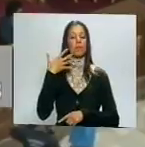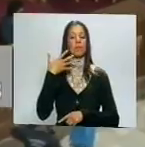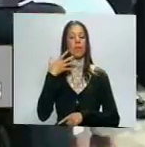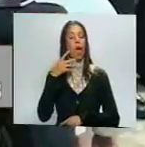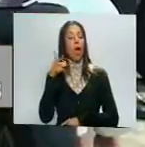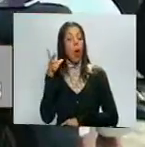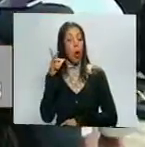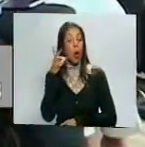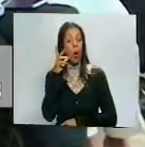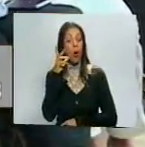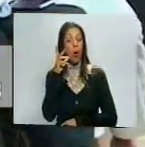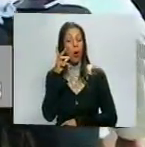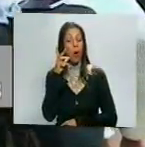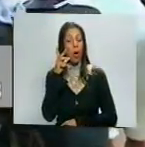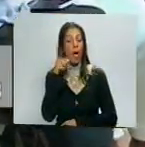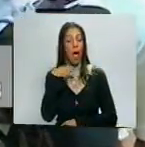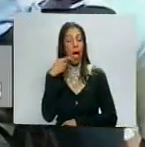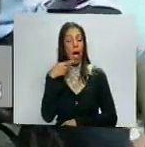Escuchó,